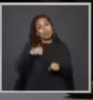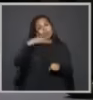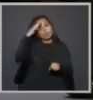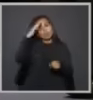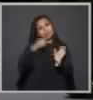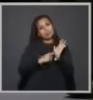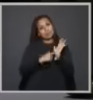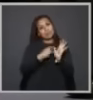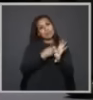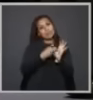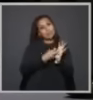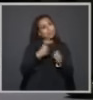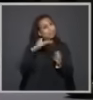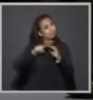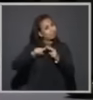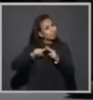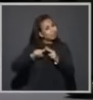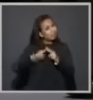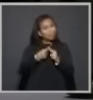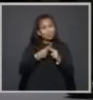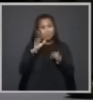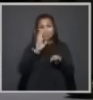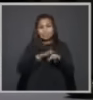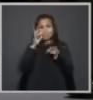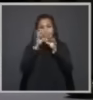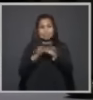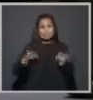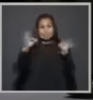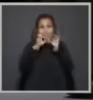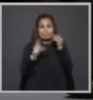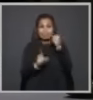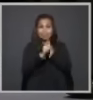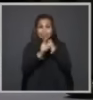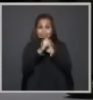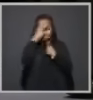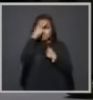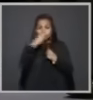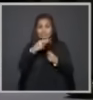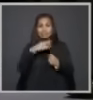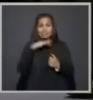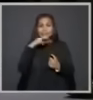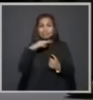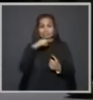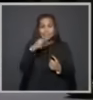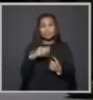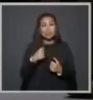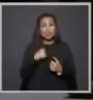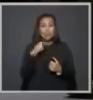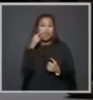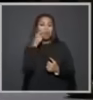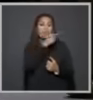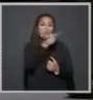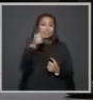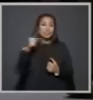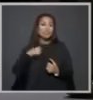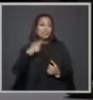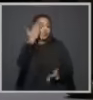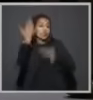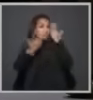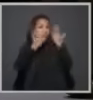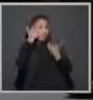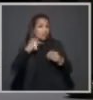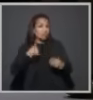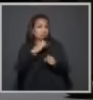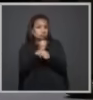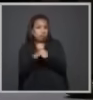es la corrupción, lo puedo probar, porque lo he constatado, lo he estudiado, lo he